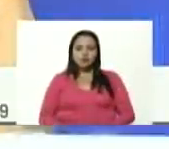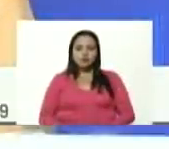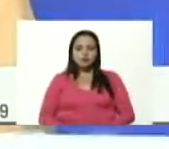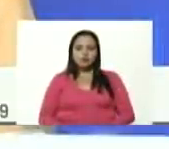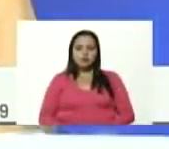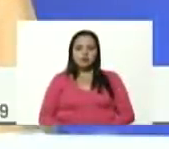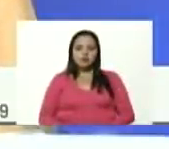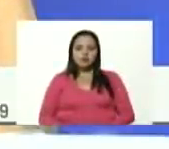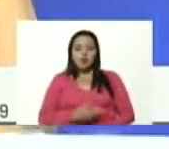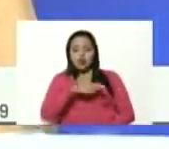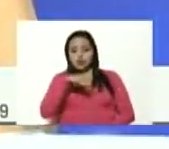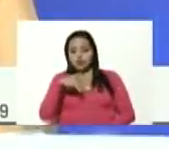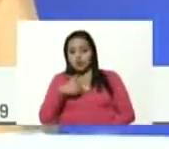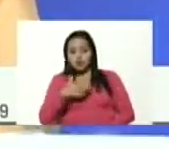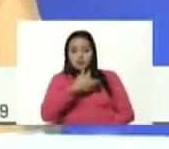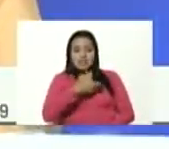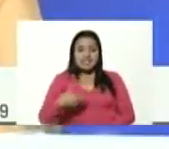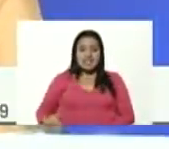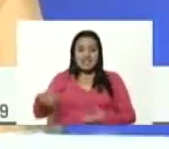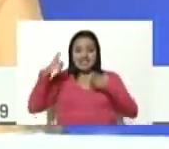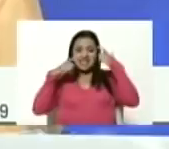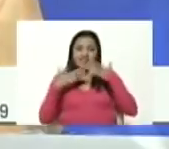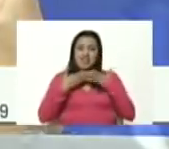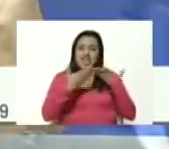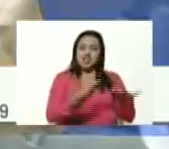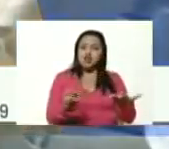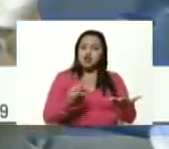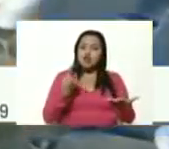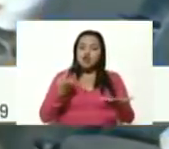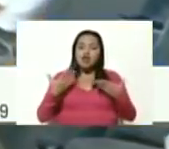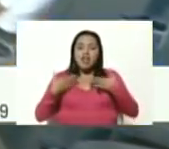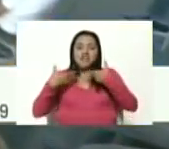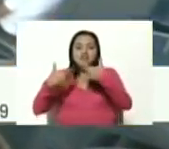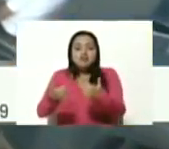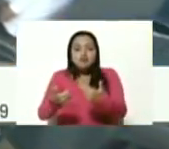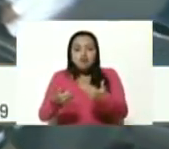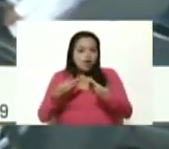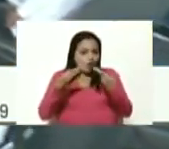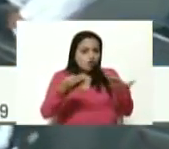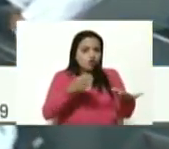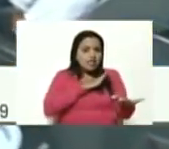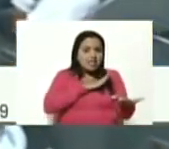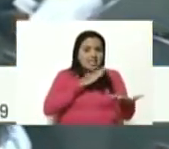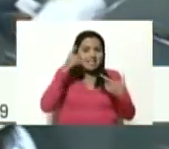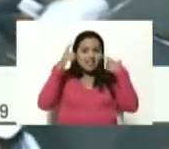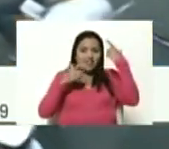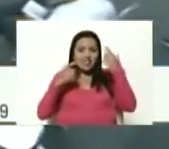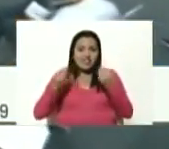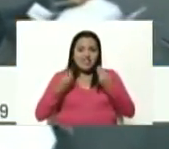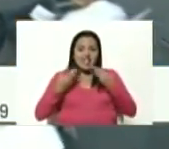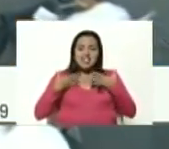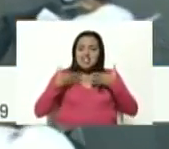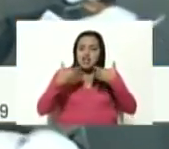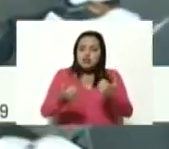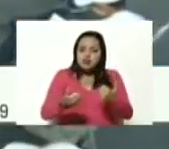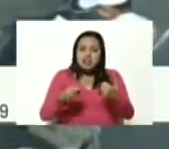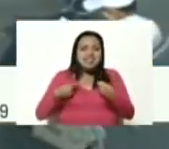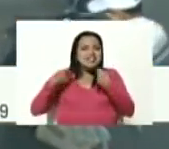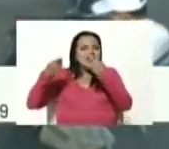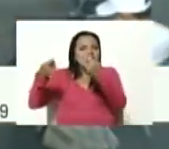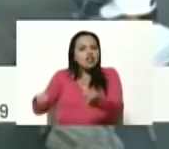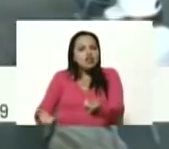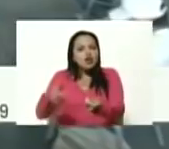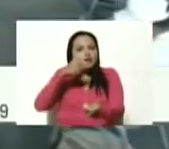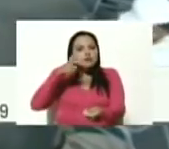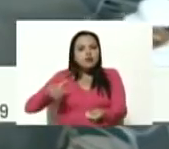nuestro comandante Hugo Chávez, que dio lo único que tenía, su salud, lo único que tenía Chávez en la vida era su salud, y se la dio al pueblo